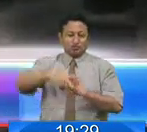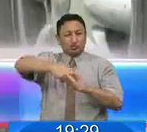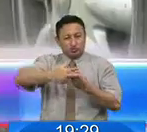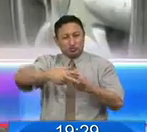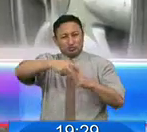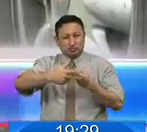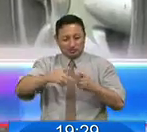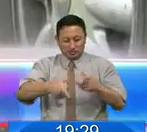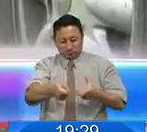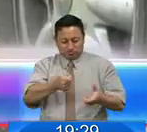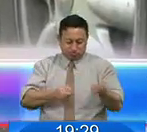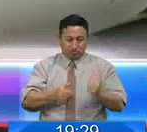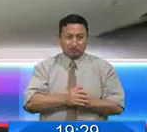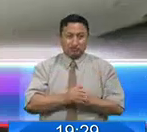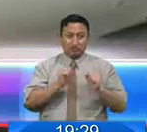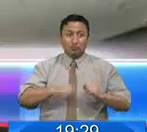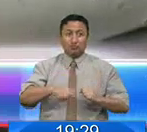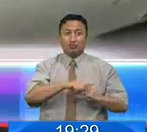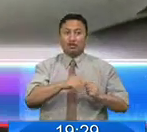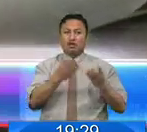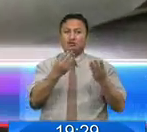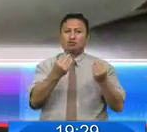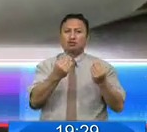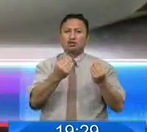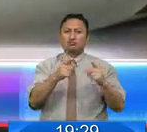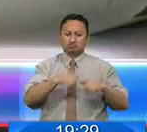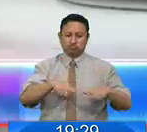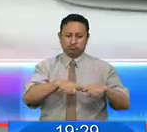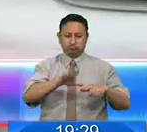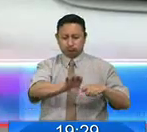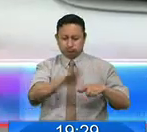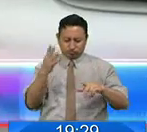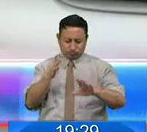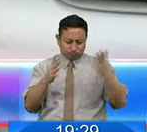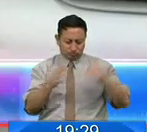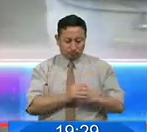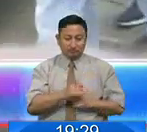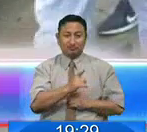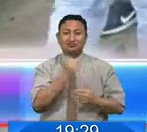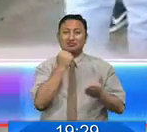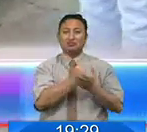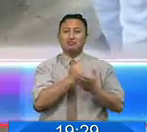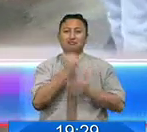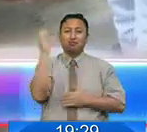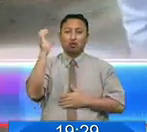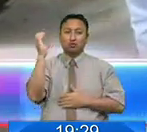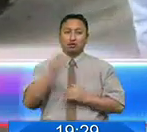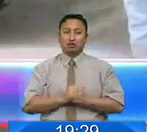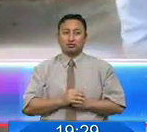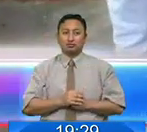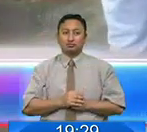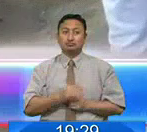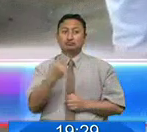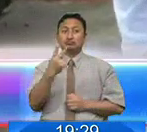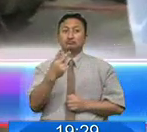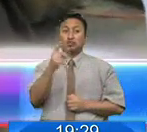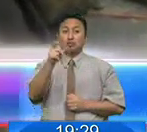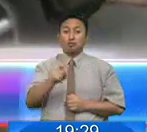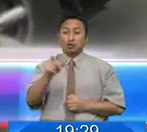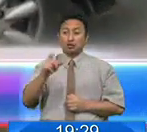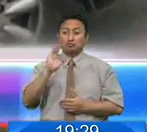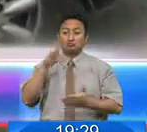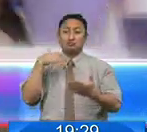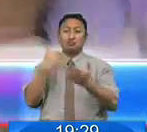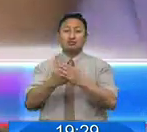utilizaron los agentes para poder abrir las múltiples caletas que posee y este vehículo de placas colombianas en el que transitaba esta pareja que decía ir